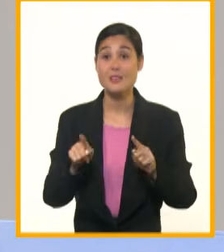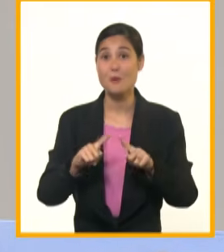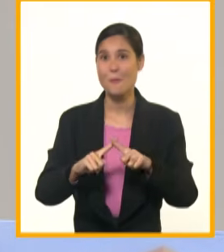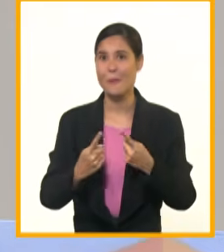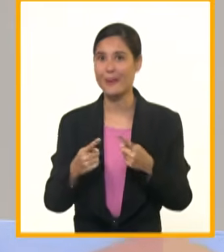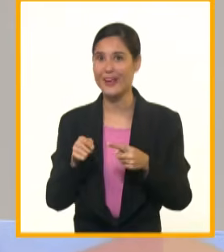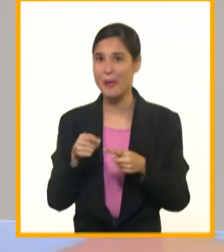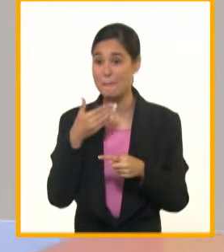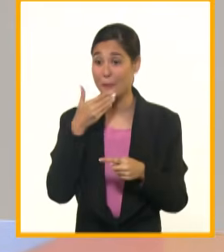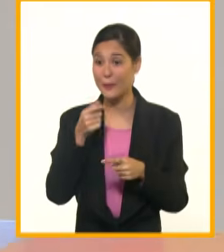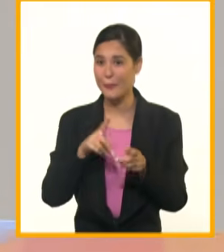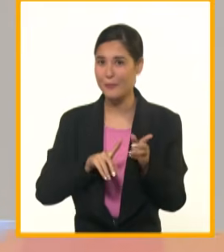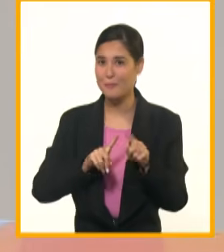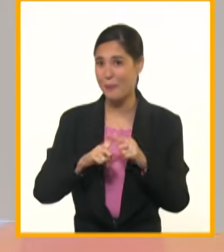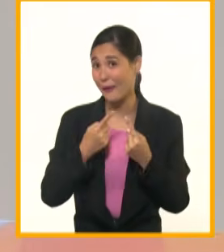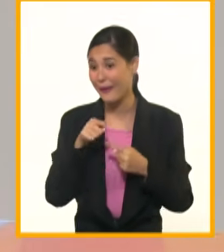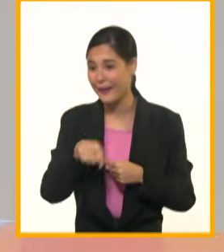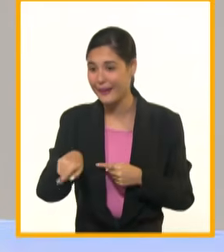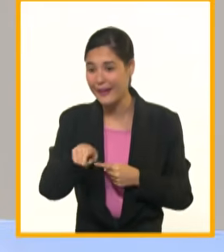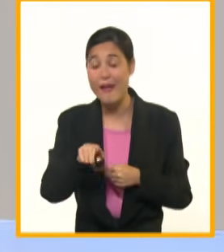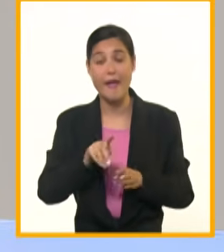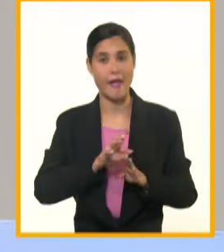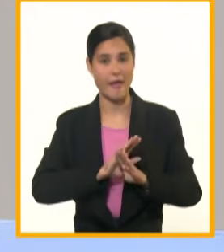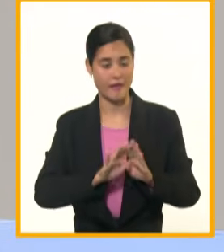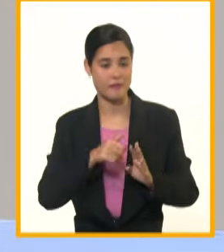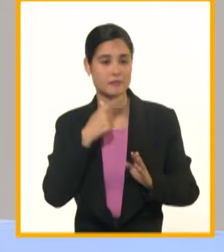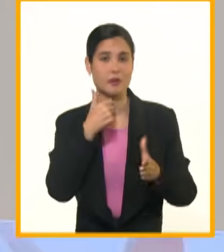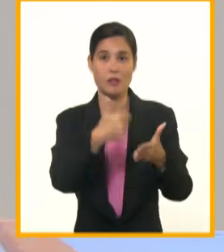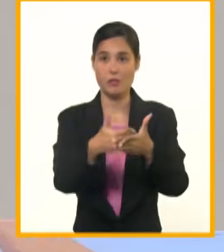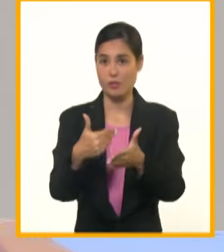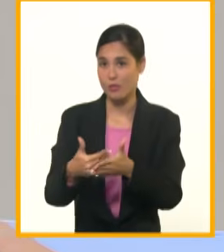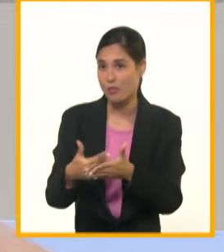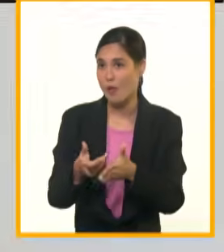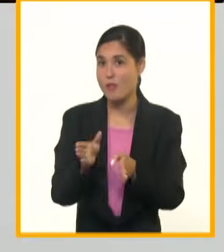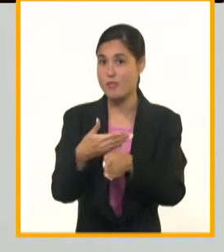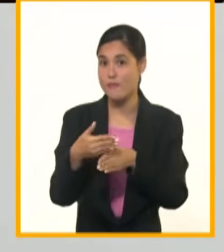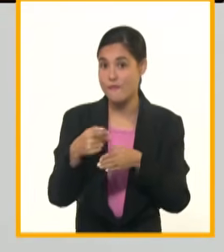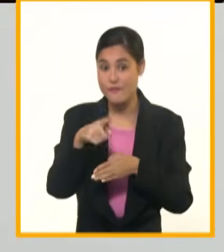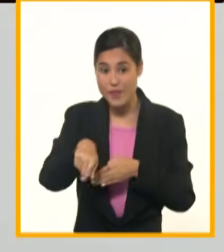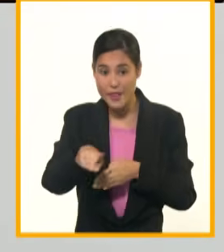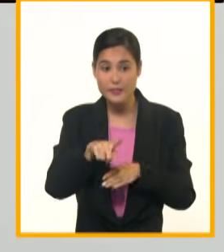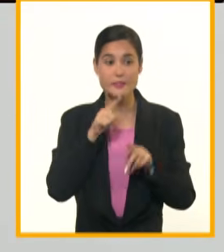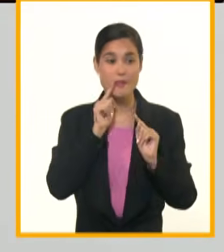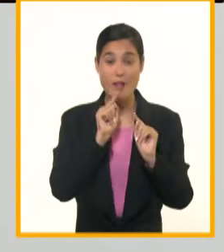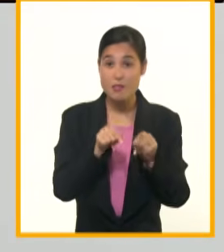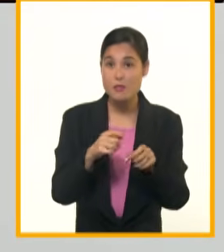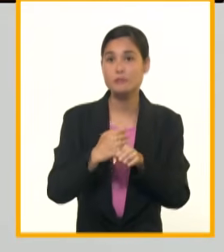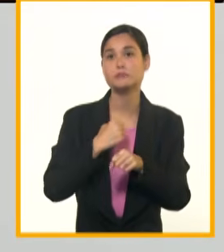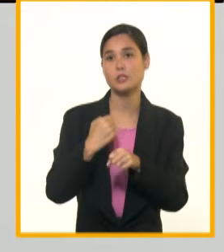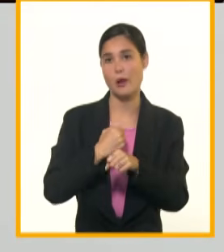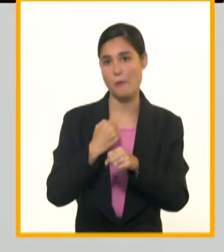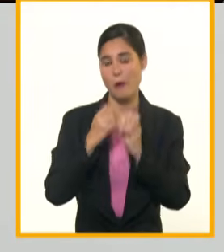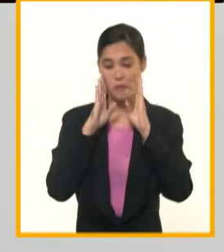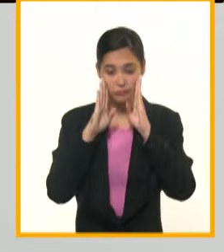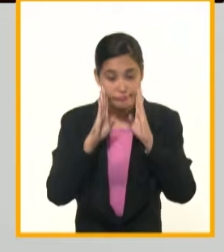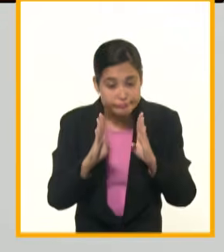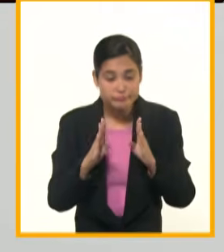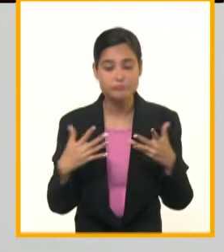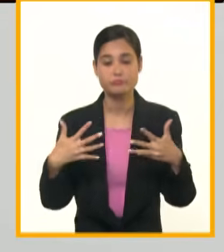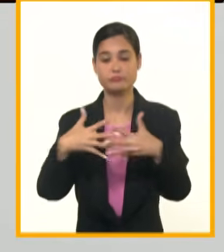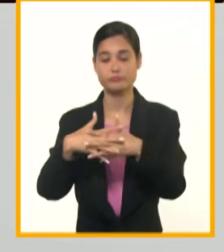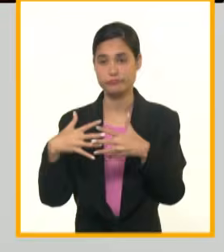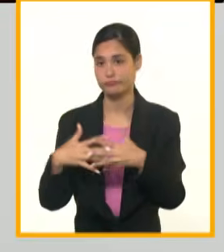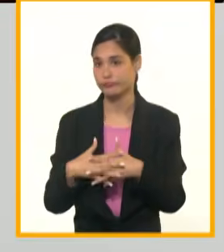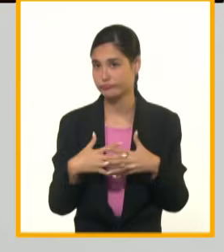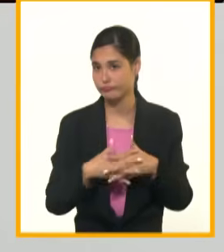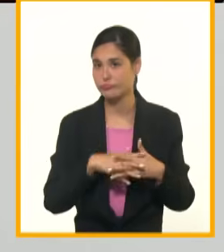el aporte que han hecho las diferentes entidades económicas del territorio, junto a una